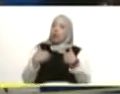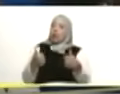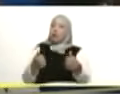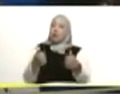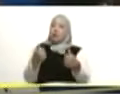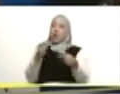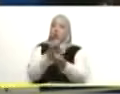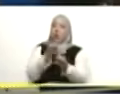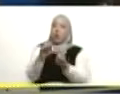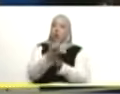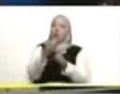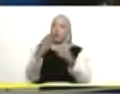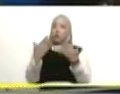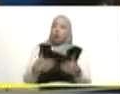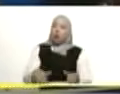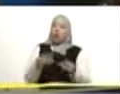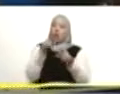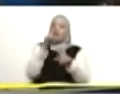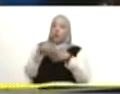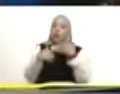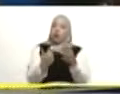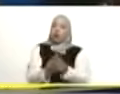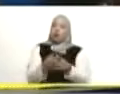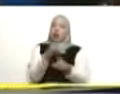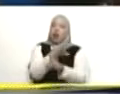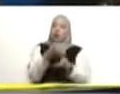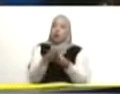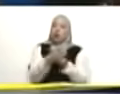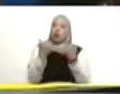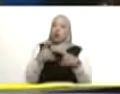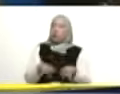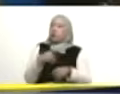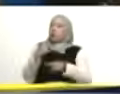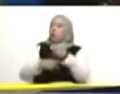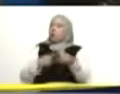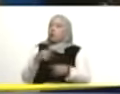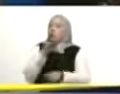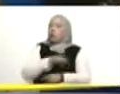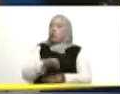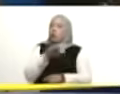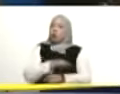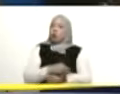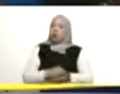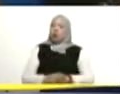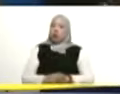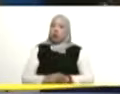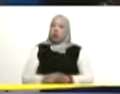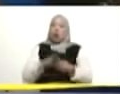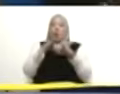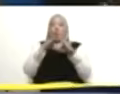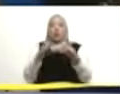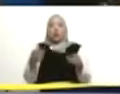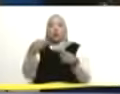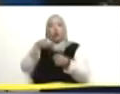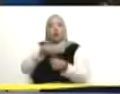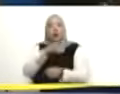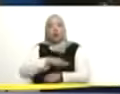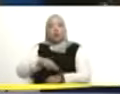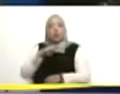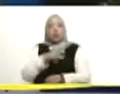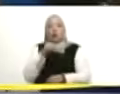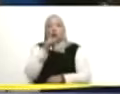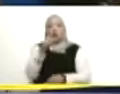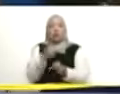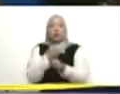de cultura, de educación, de protección, todo funcione,